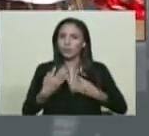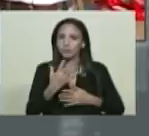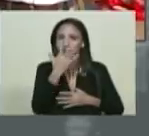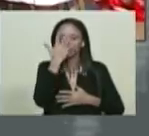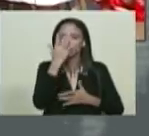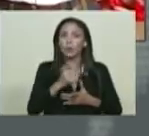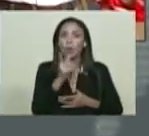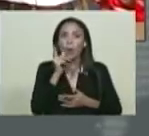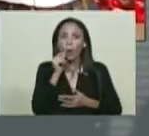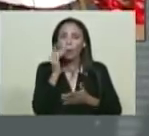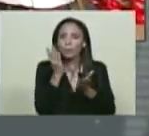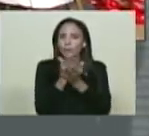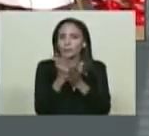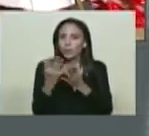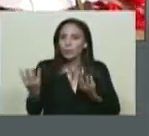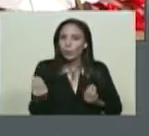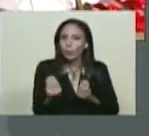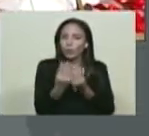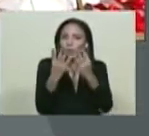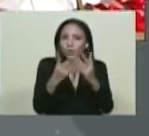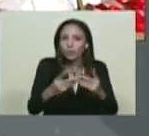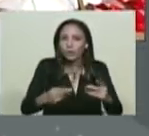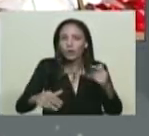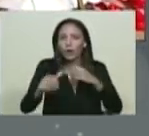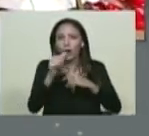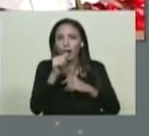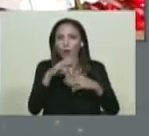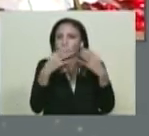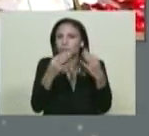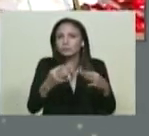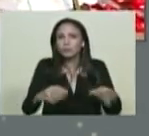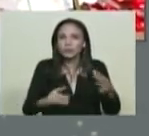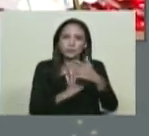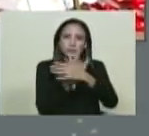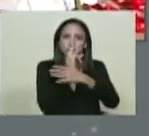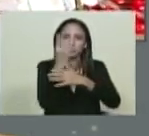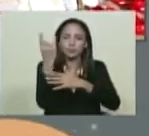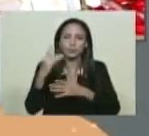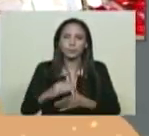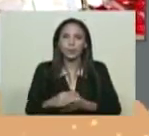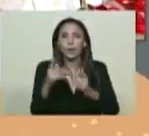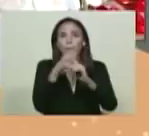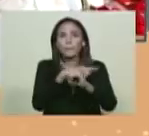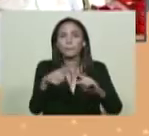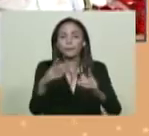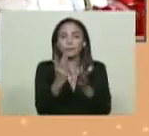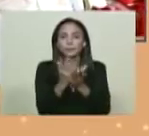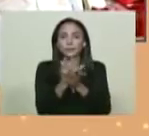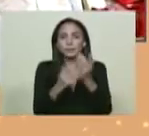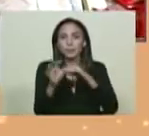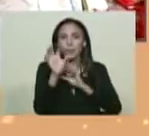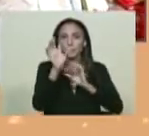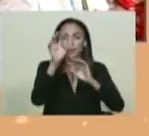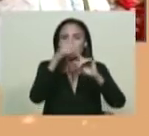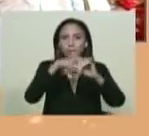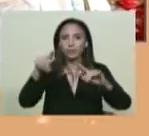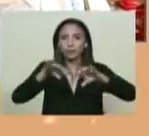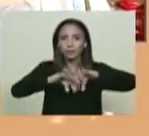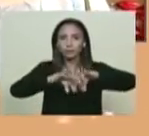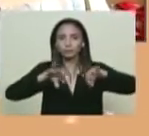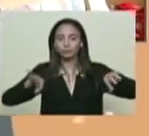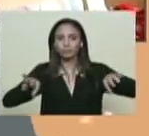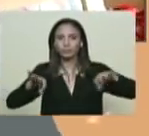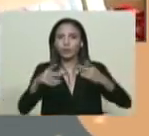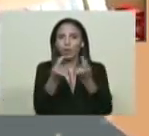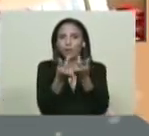en la tierra, con el agua, la naturaleza. Pero el capitalismo separó al ser humano